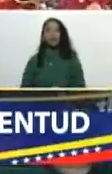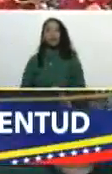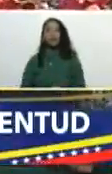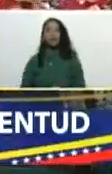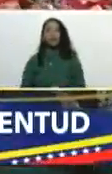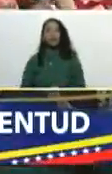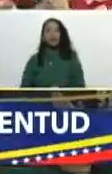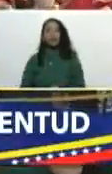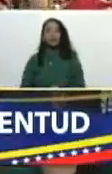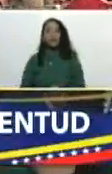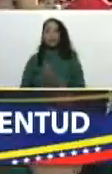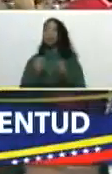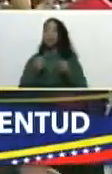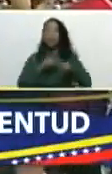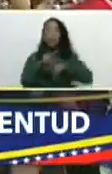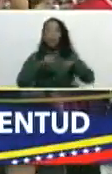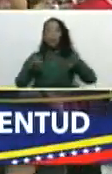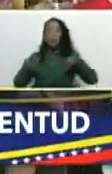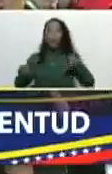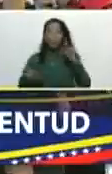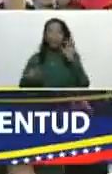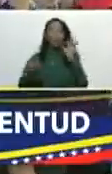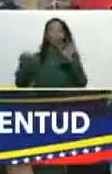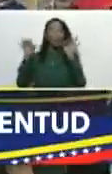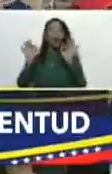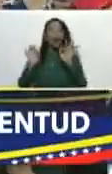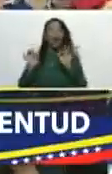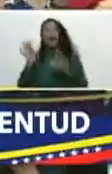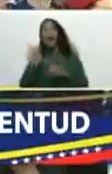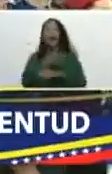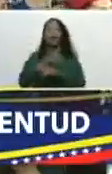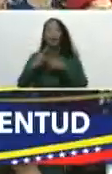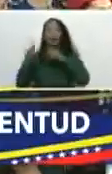Estamos coordinaditos, ¿vale? Mosca, pues, para que cantemos otra hora.